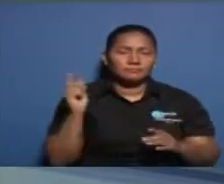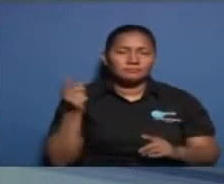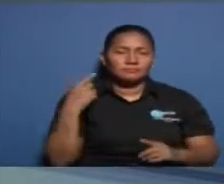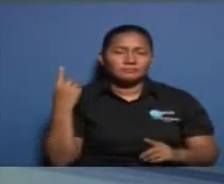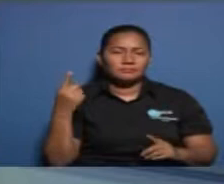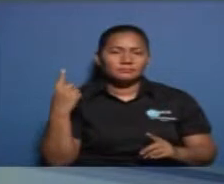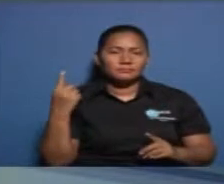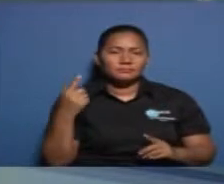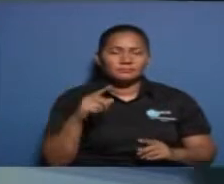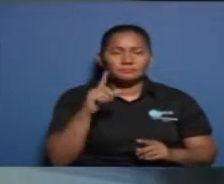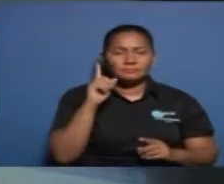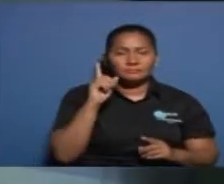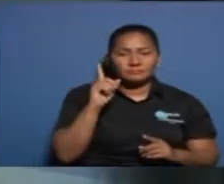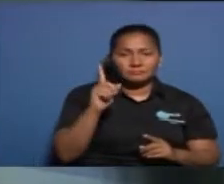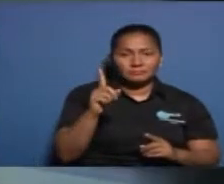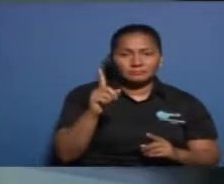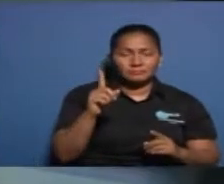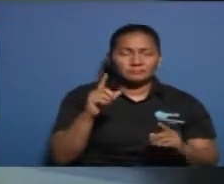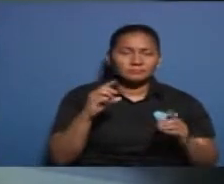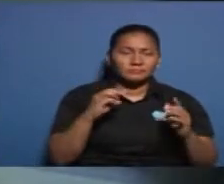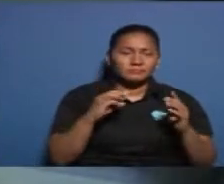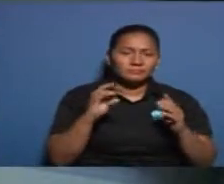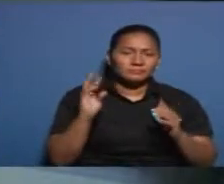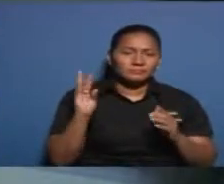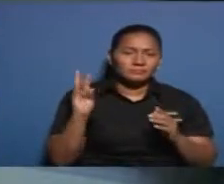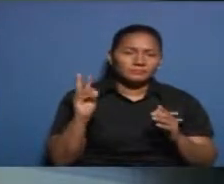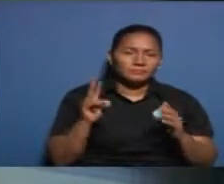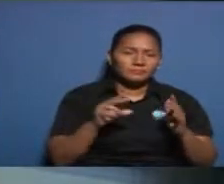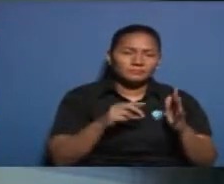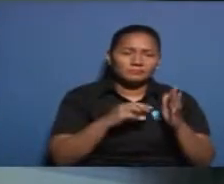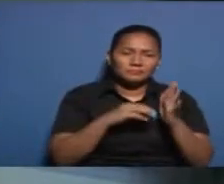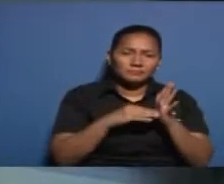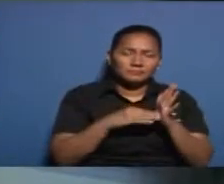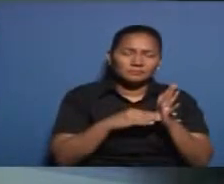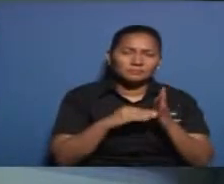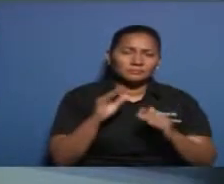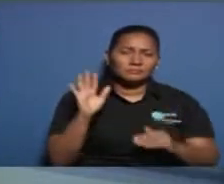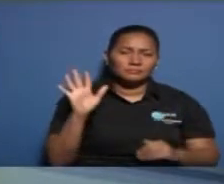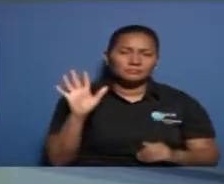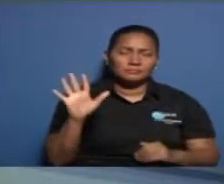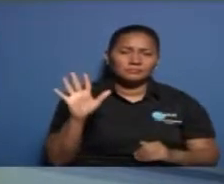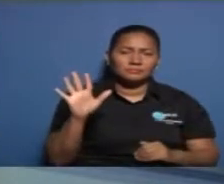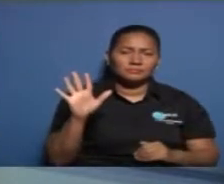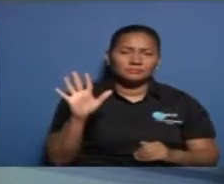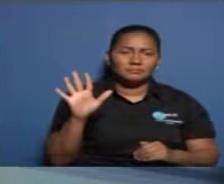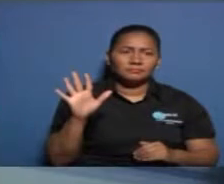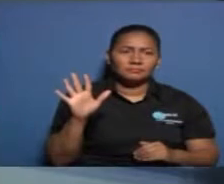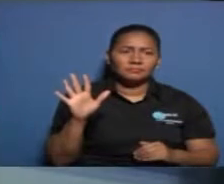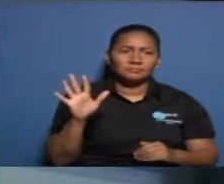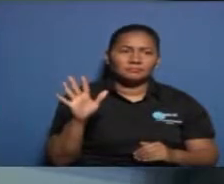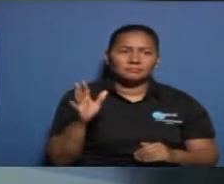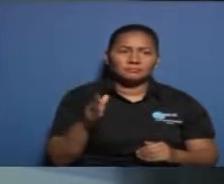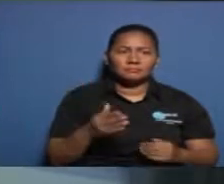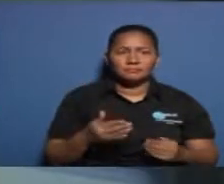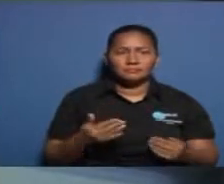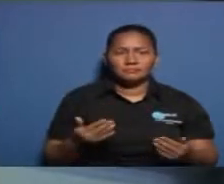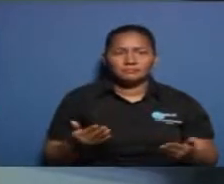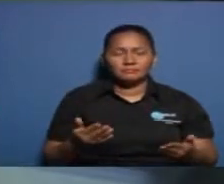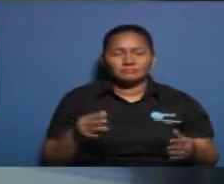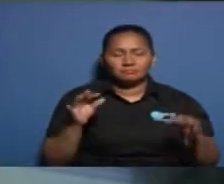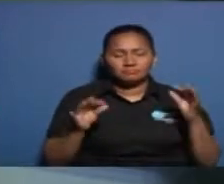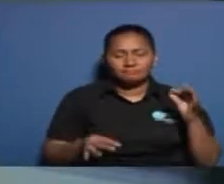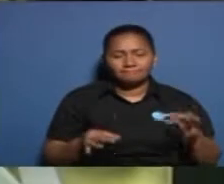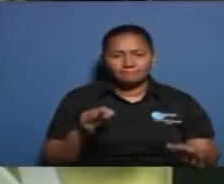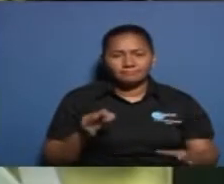estoy yo en esta lucha de buena fe and honour en la abogacía de